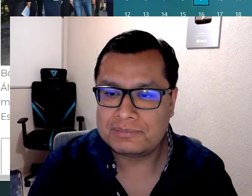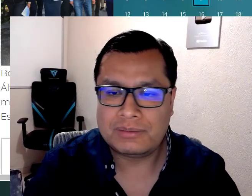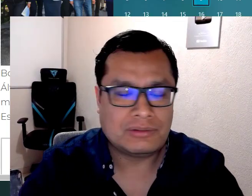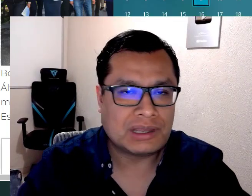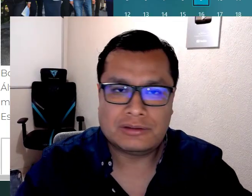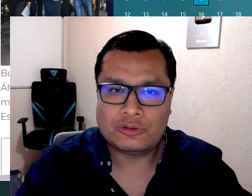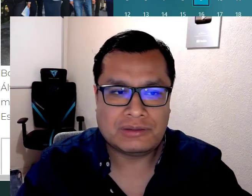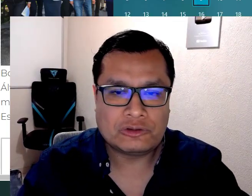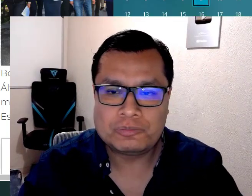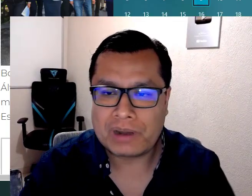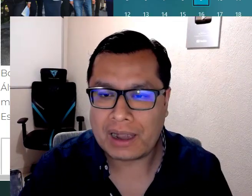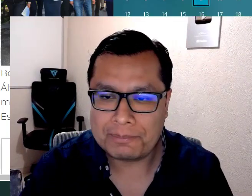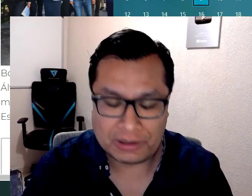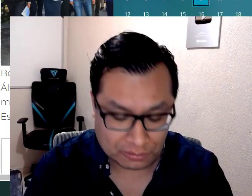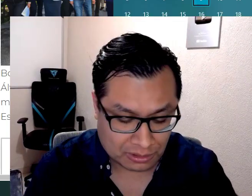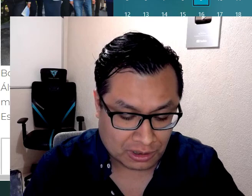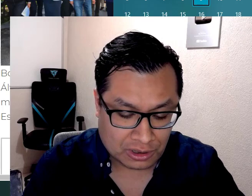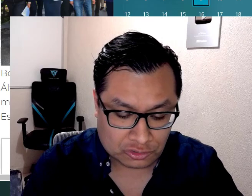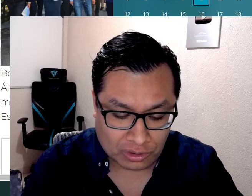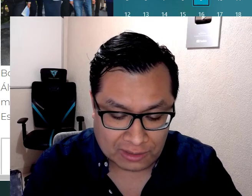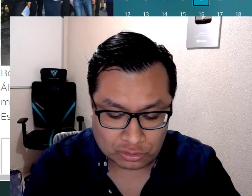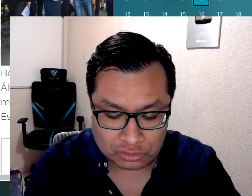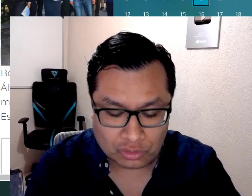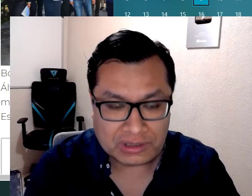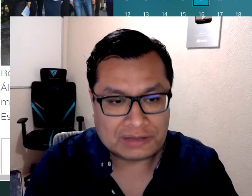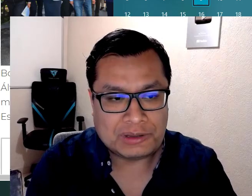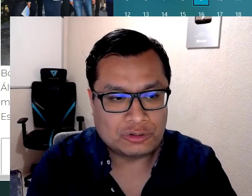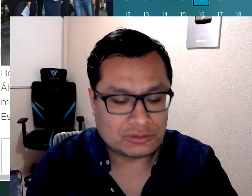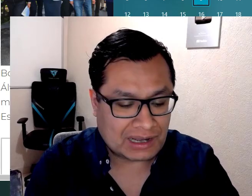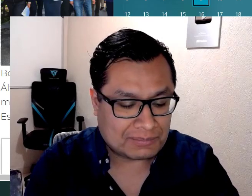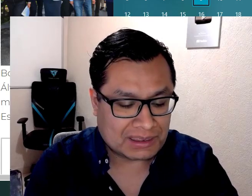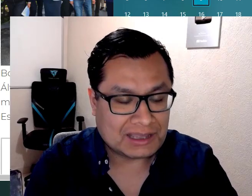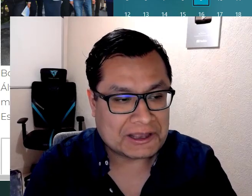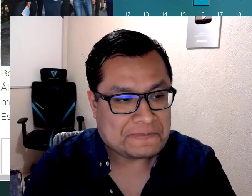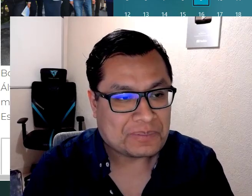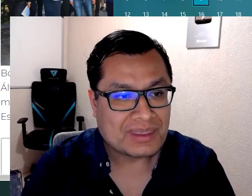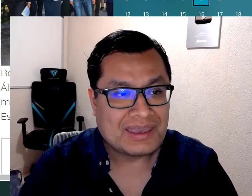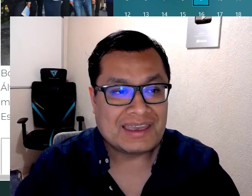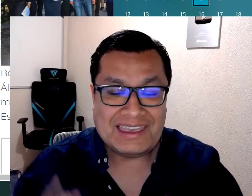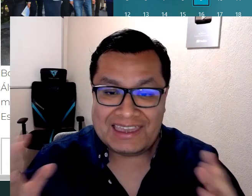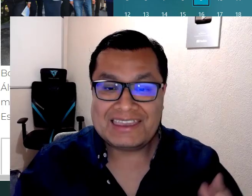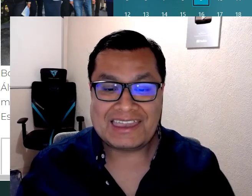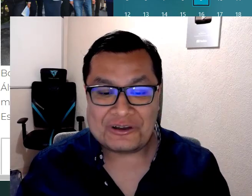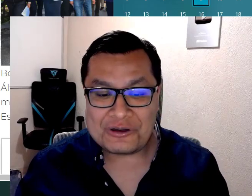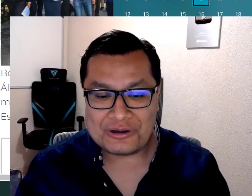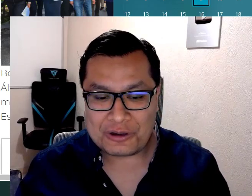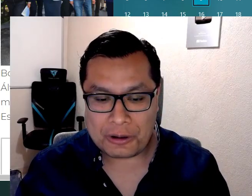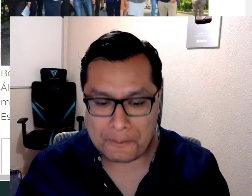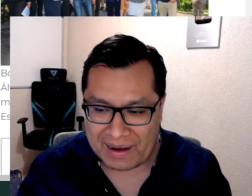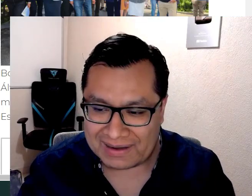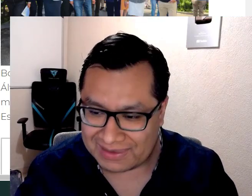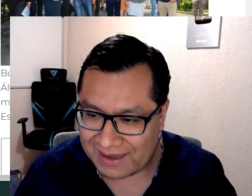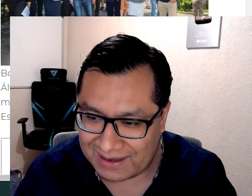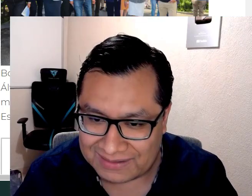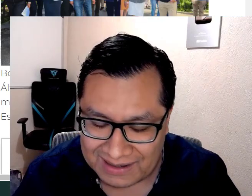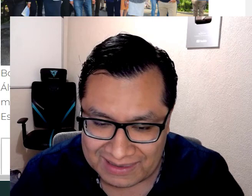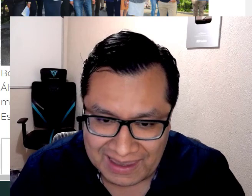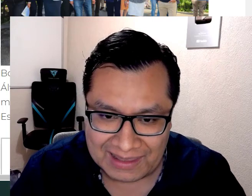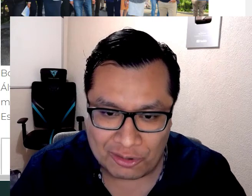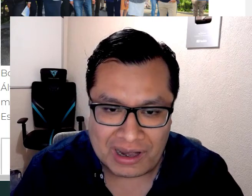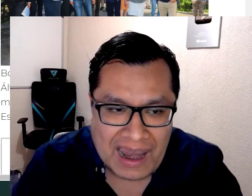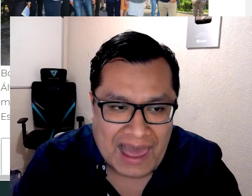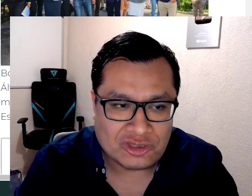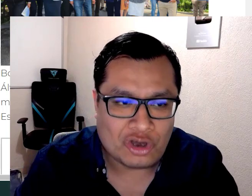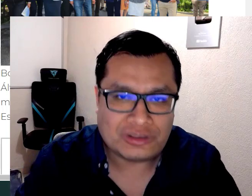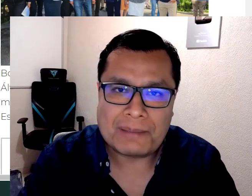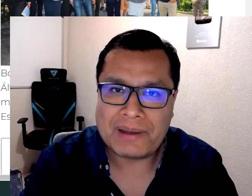9 de septiembre esto se va súper rápido son las 2 con 10 minutos de la mañana y quiero compartirles el día